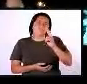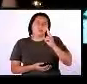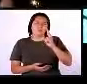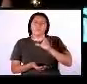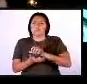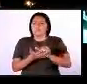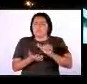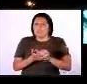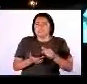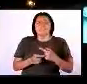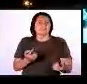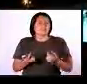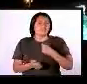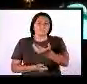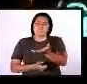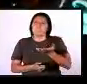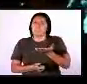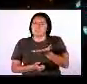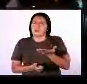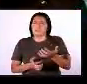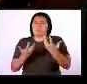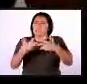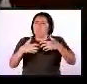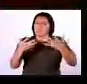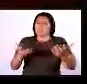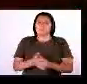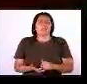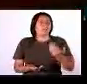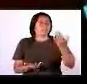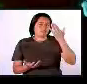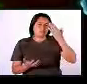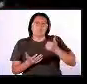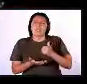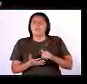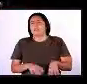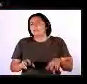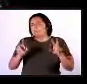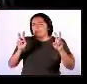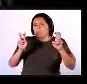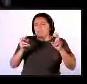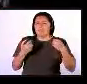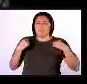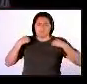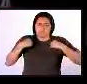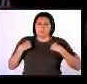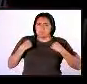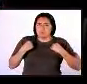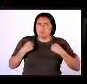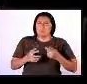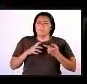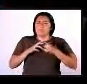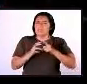2 meses y medio. Las empresas grandes nos piden más, así que las invitamos de verdad a ponerse el polo y empezar a ayudar. Y